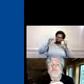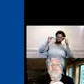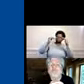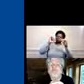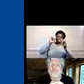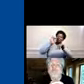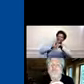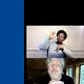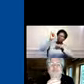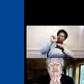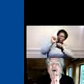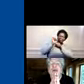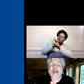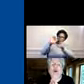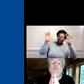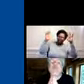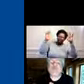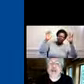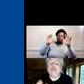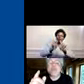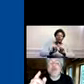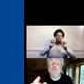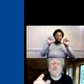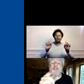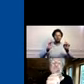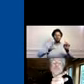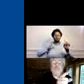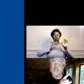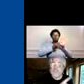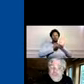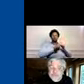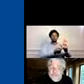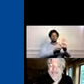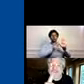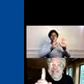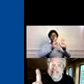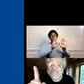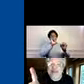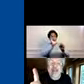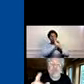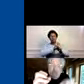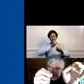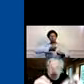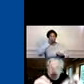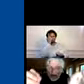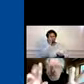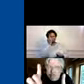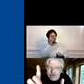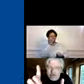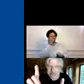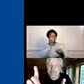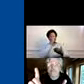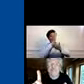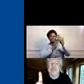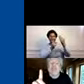Pero en realidad es un reflejo de cuán profundamente se malinterpreta y se devalúa